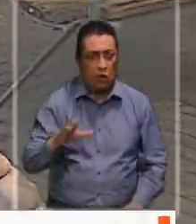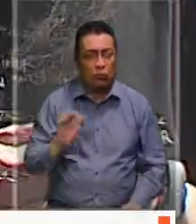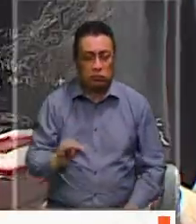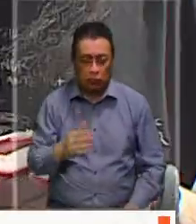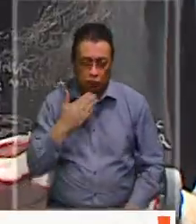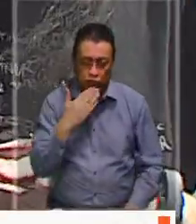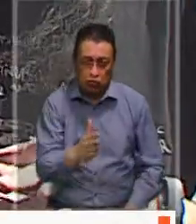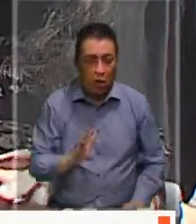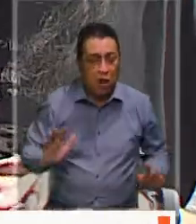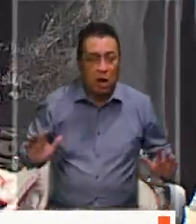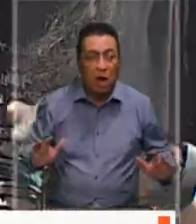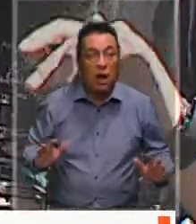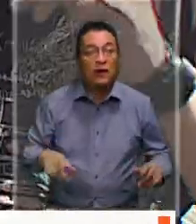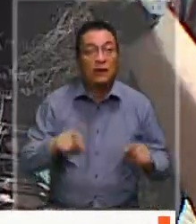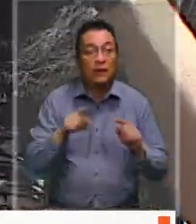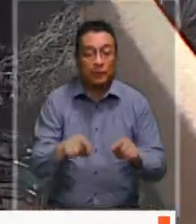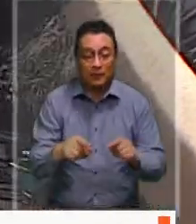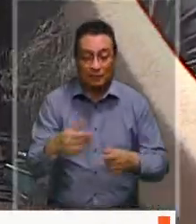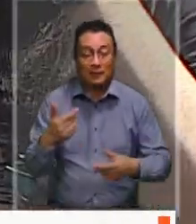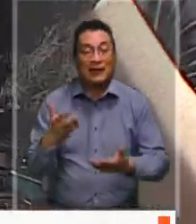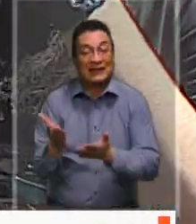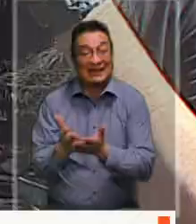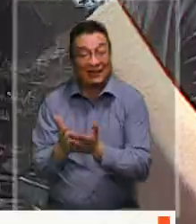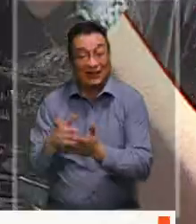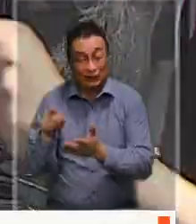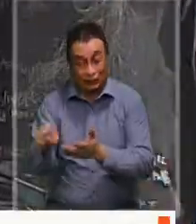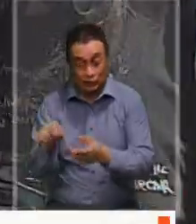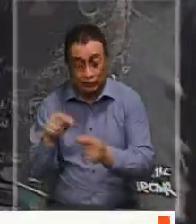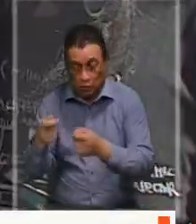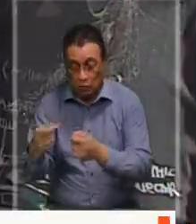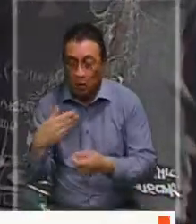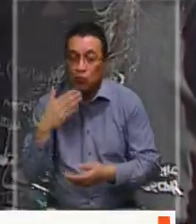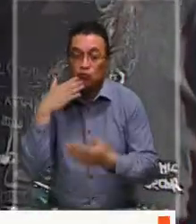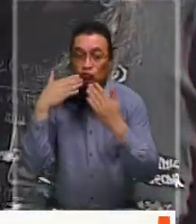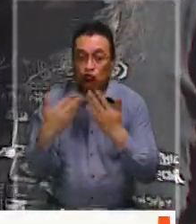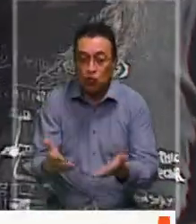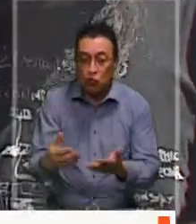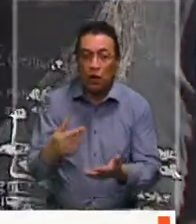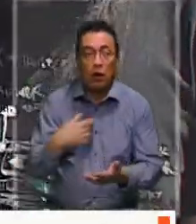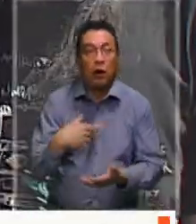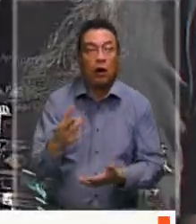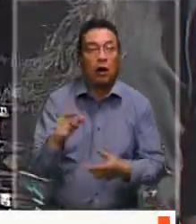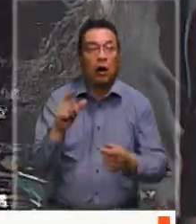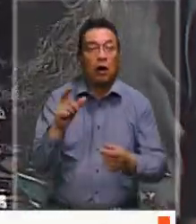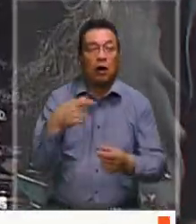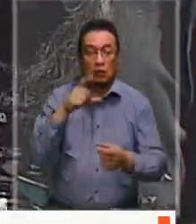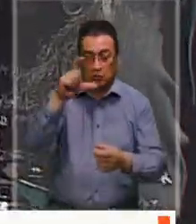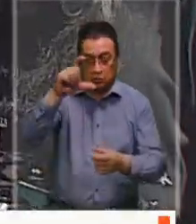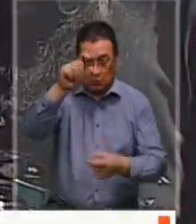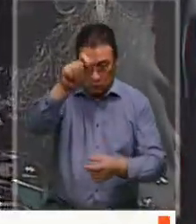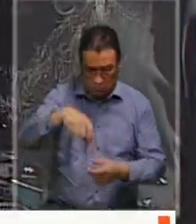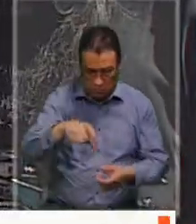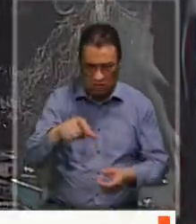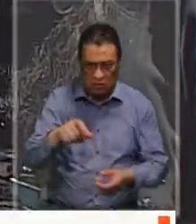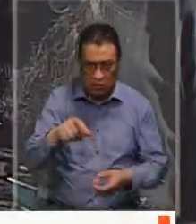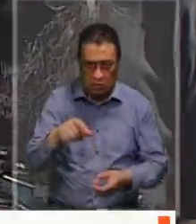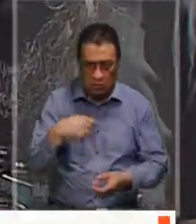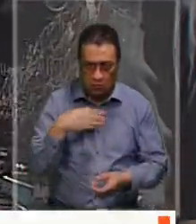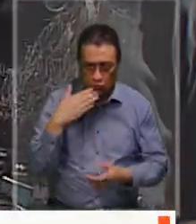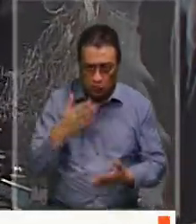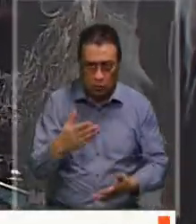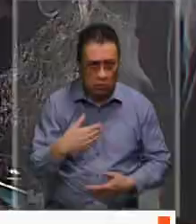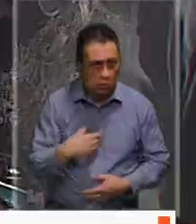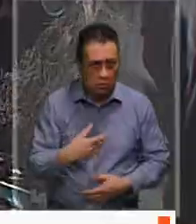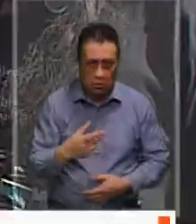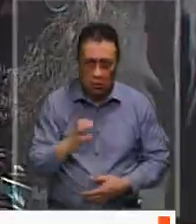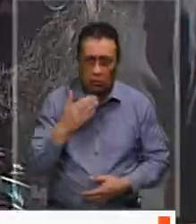propina. En esto de los autoservicios, me pidieron propina así por la pantallita. Y yo dije, pero no me está atendiendo nadie,